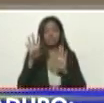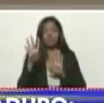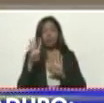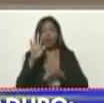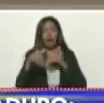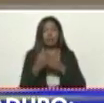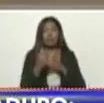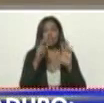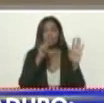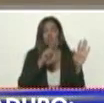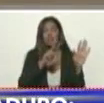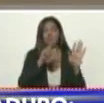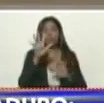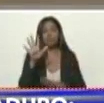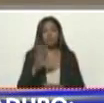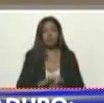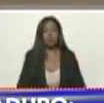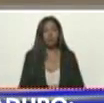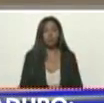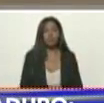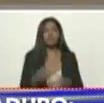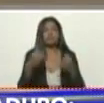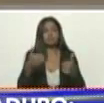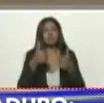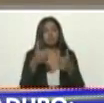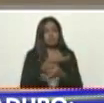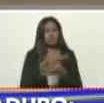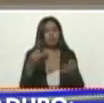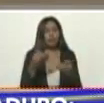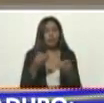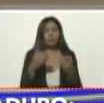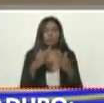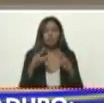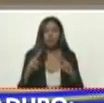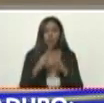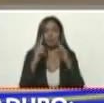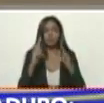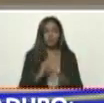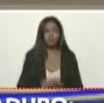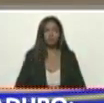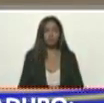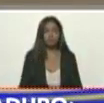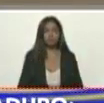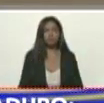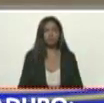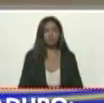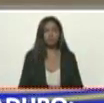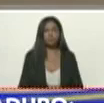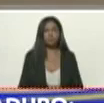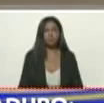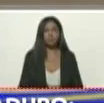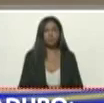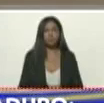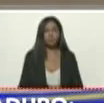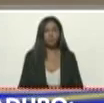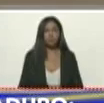por 20 puntos. Tremendo juego. Tremendo juego. Impresionante. Baloncesto.